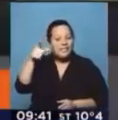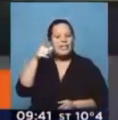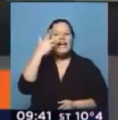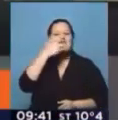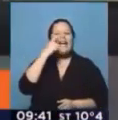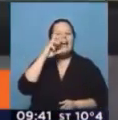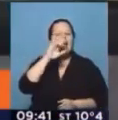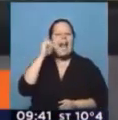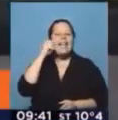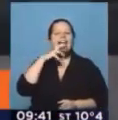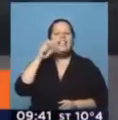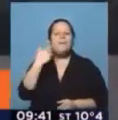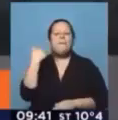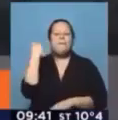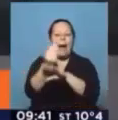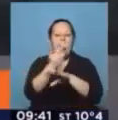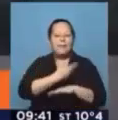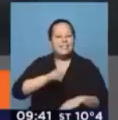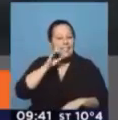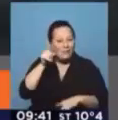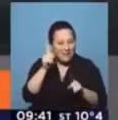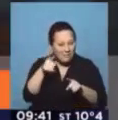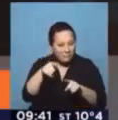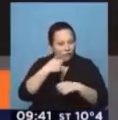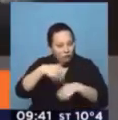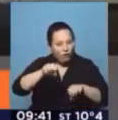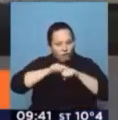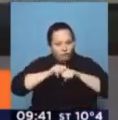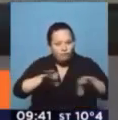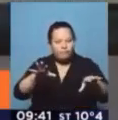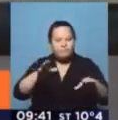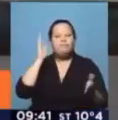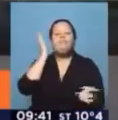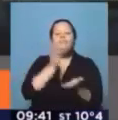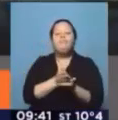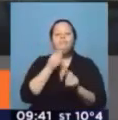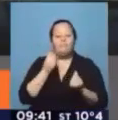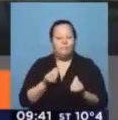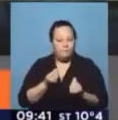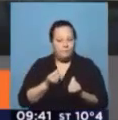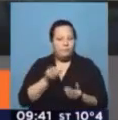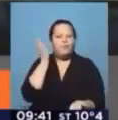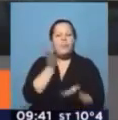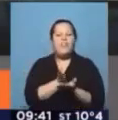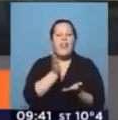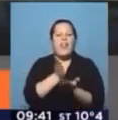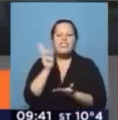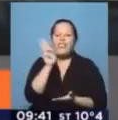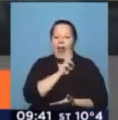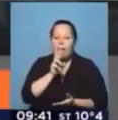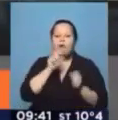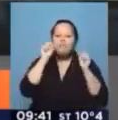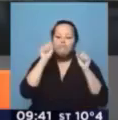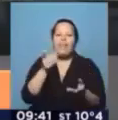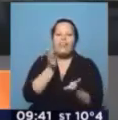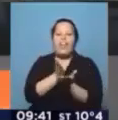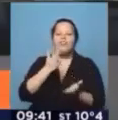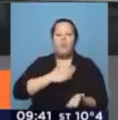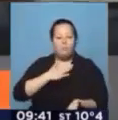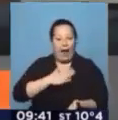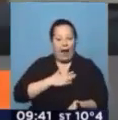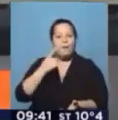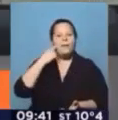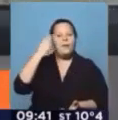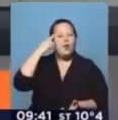fue Hillary Clinton, hoy candidata a presidenta por Estados Unidos, y la sentencia fue, los derechos de las mujeres son derechos